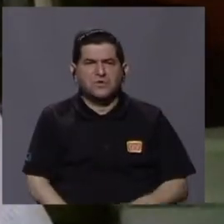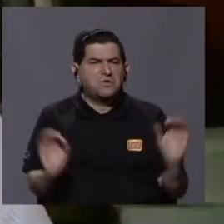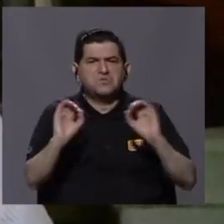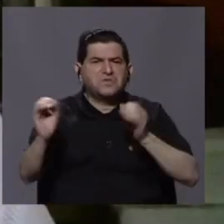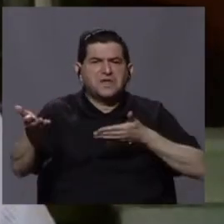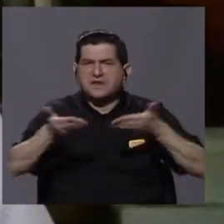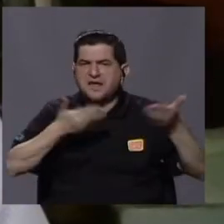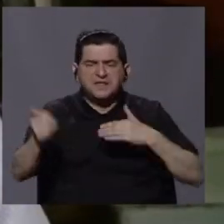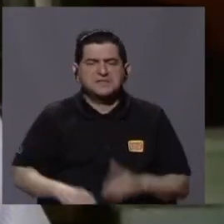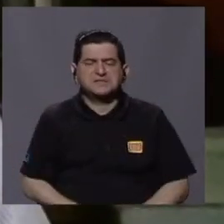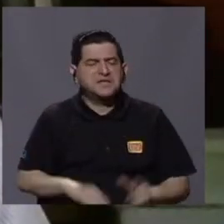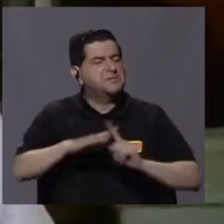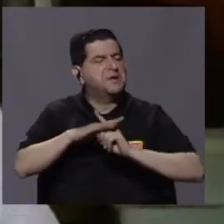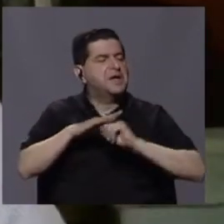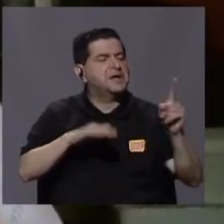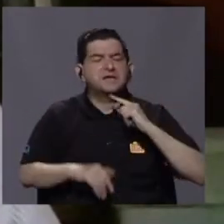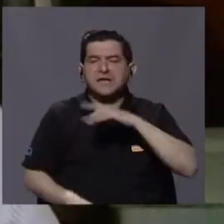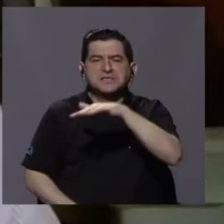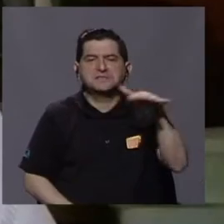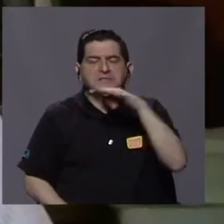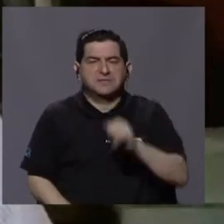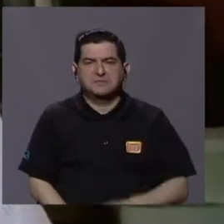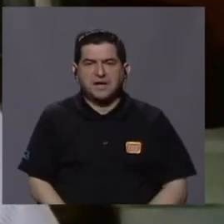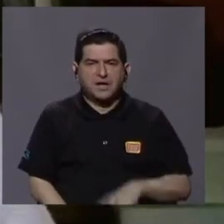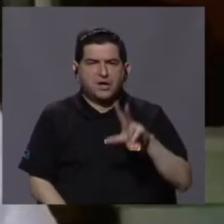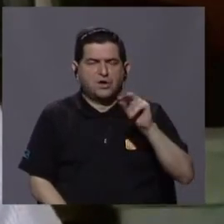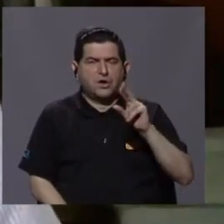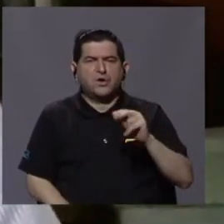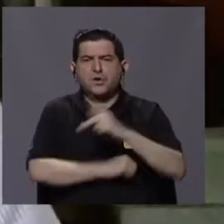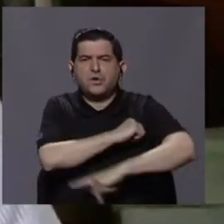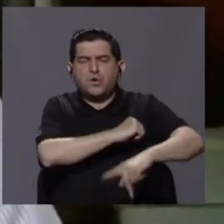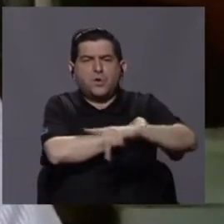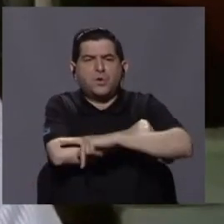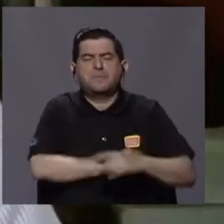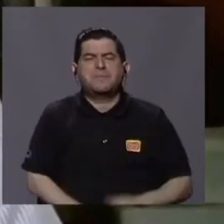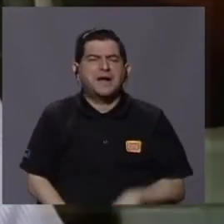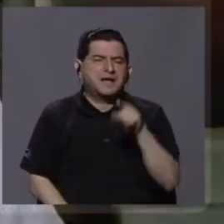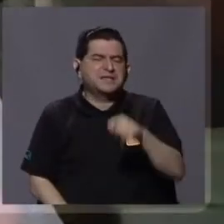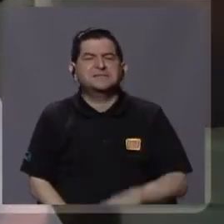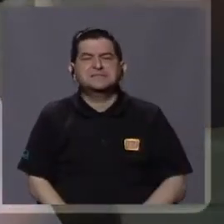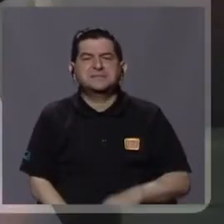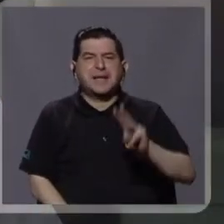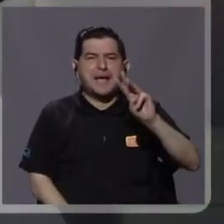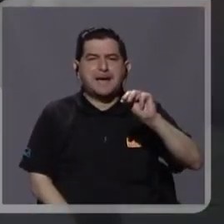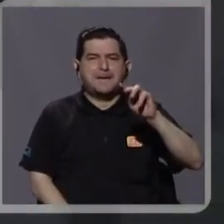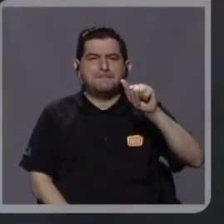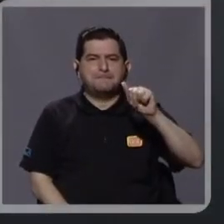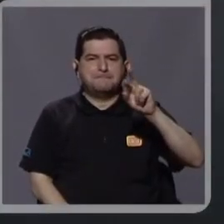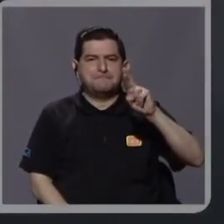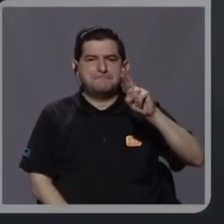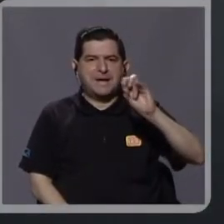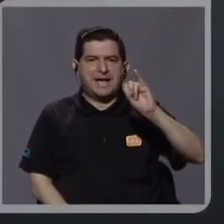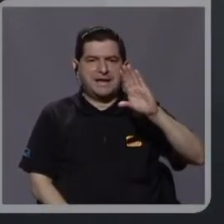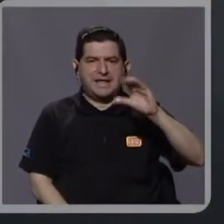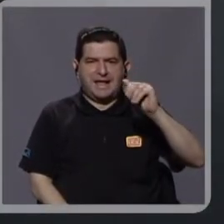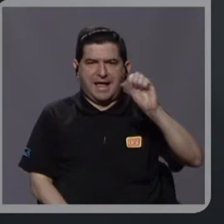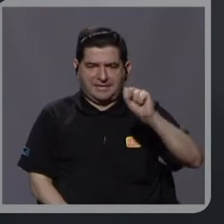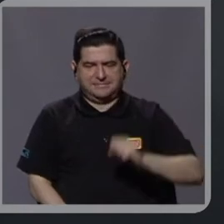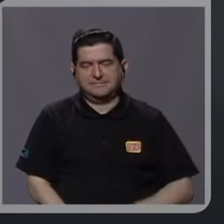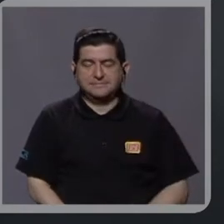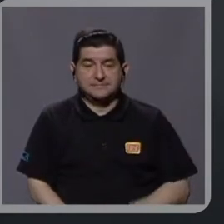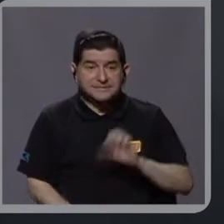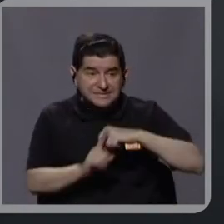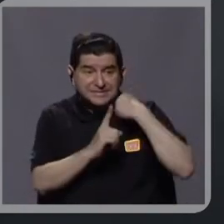huir de la realidad hay que dejar de ser un país de américa es lo que dijo bolsonaro y son las